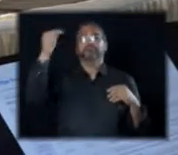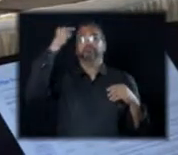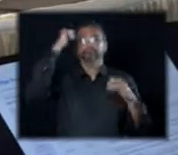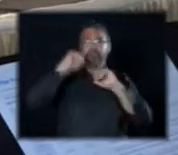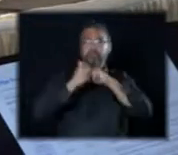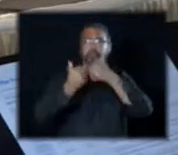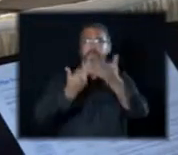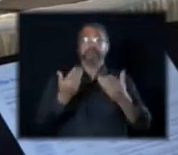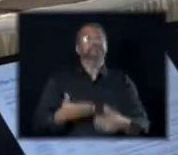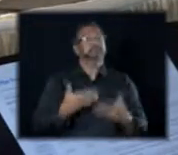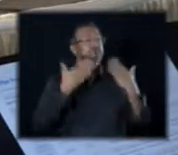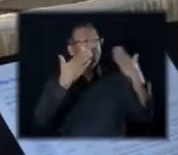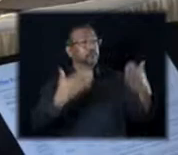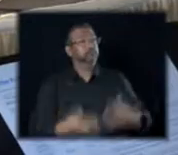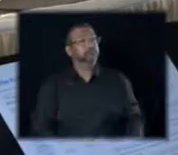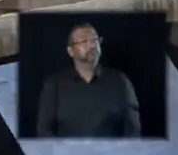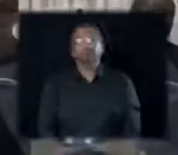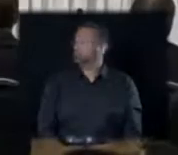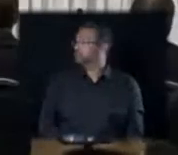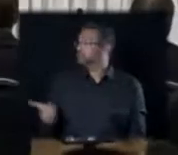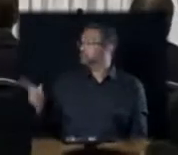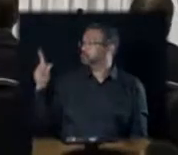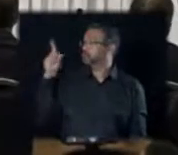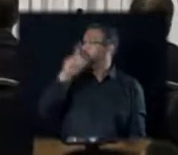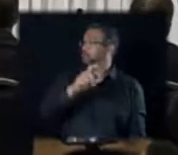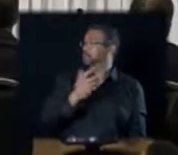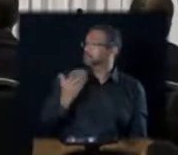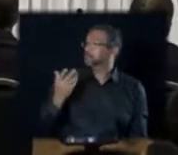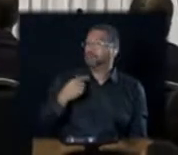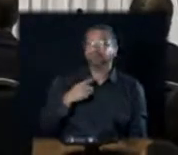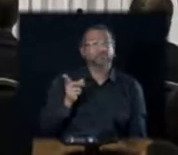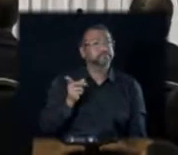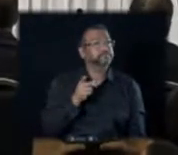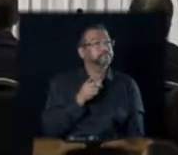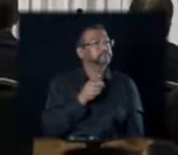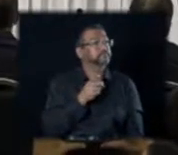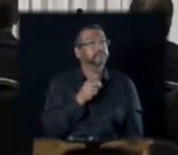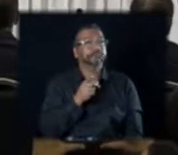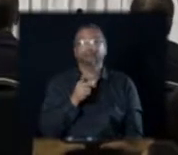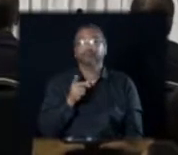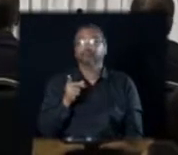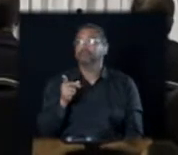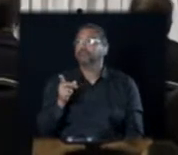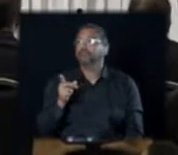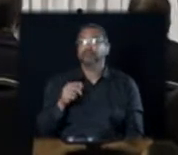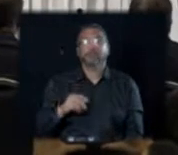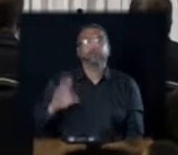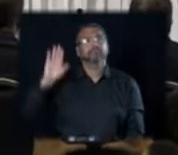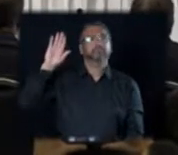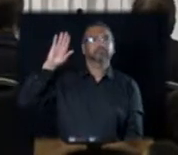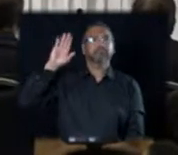agencias y tener un proceso más ágil y transparente que el gobierno. ¿Alguien más quisiera hacer alguna pregunta?